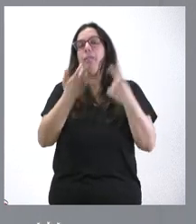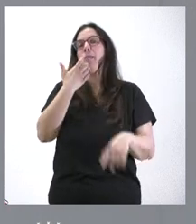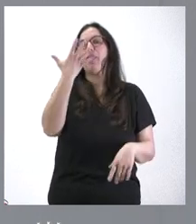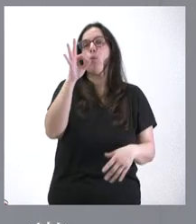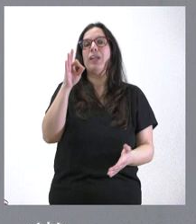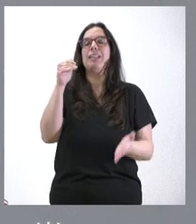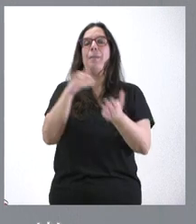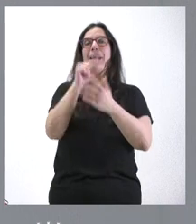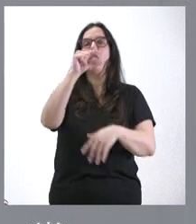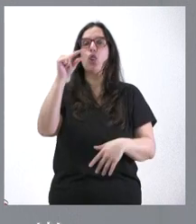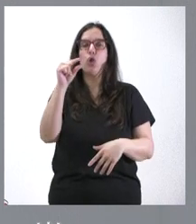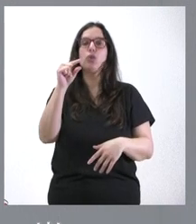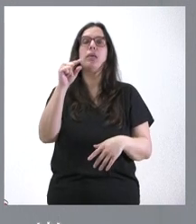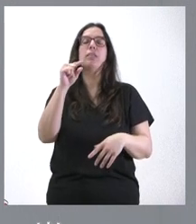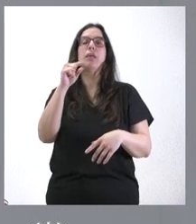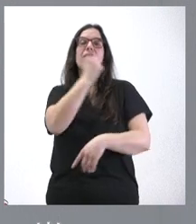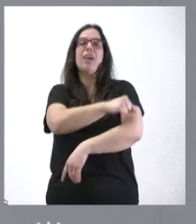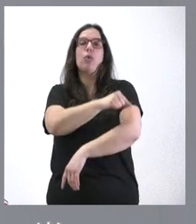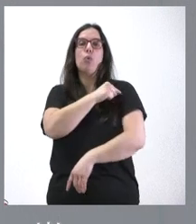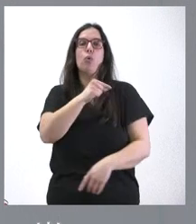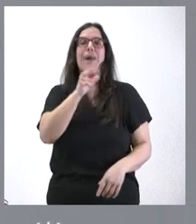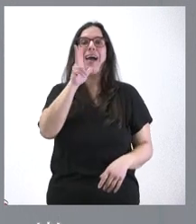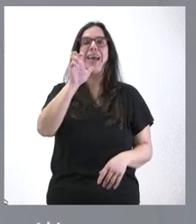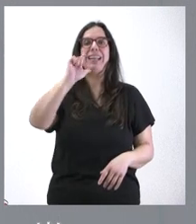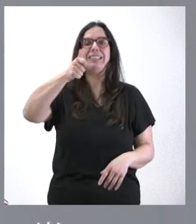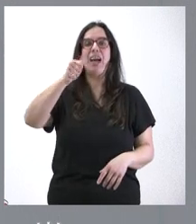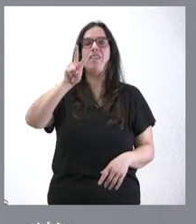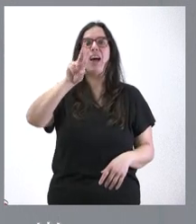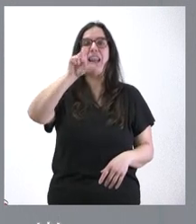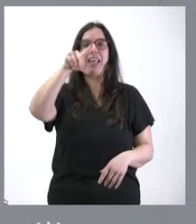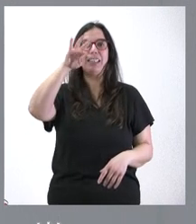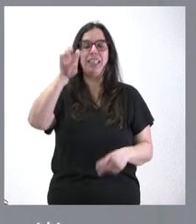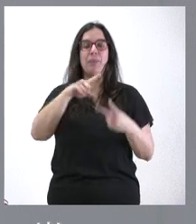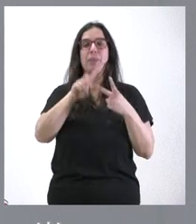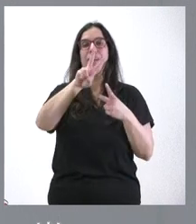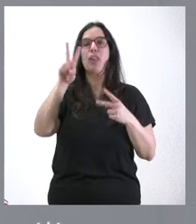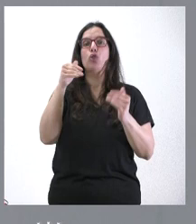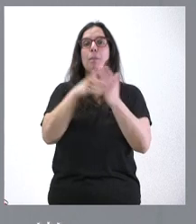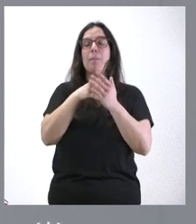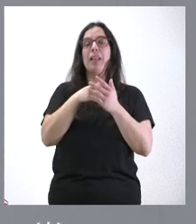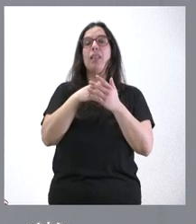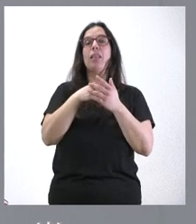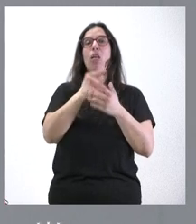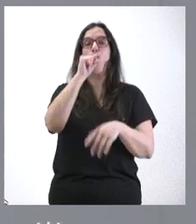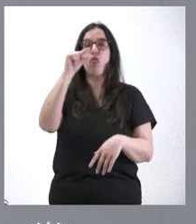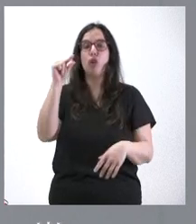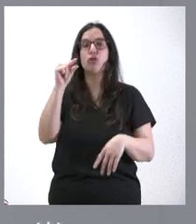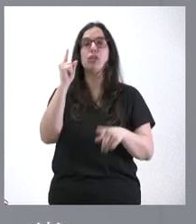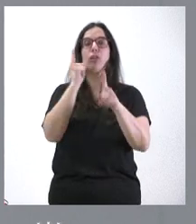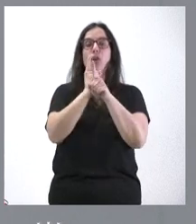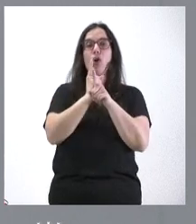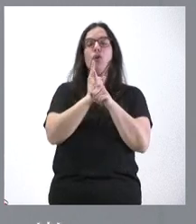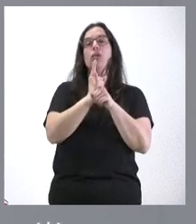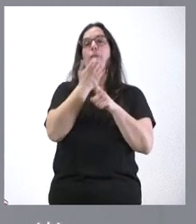doses de la vacuna exav Valente para ese tipo de enfermedades 22,000 dosis frente a la diia al tétanos